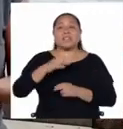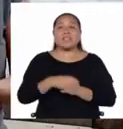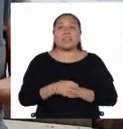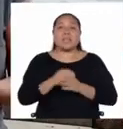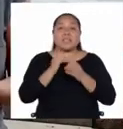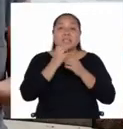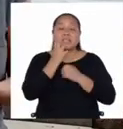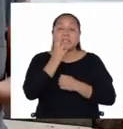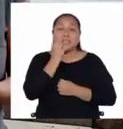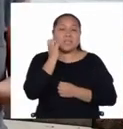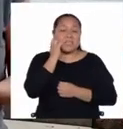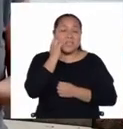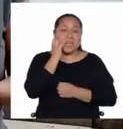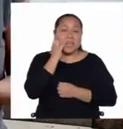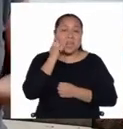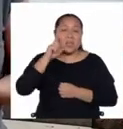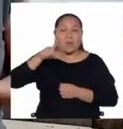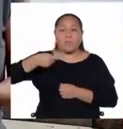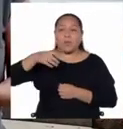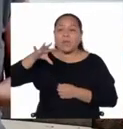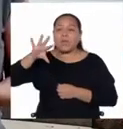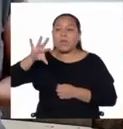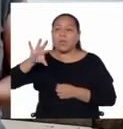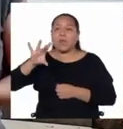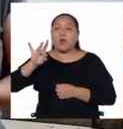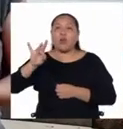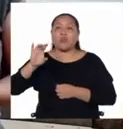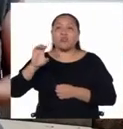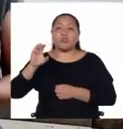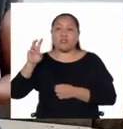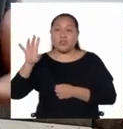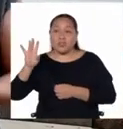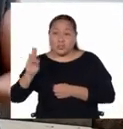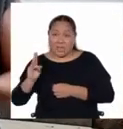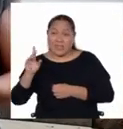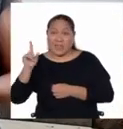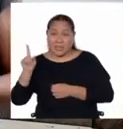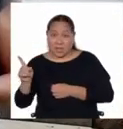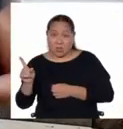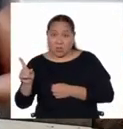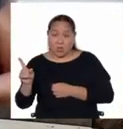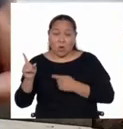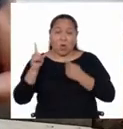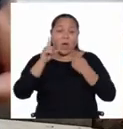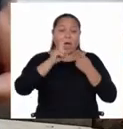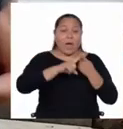en 1871 y funcionó hasta